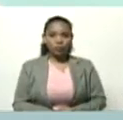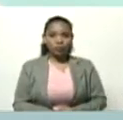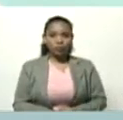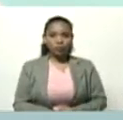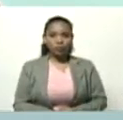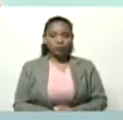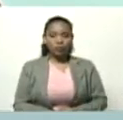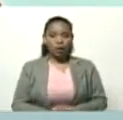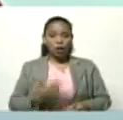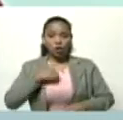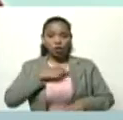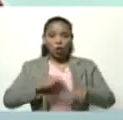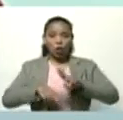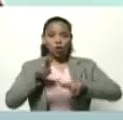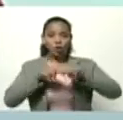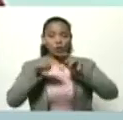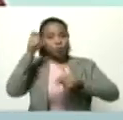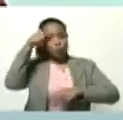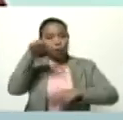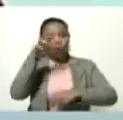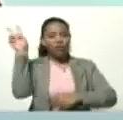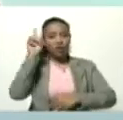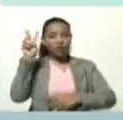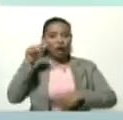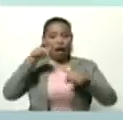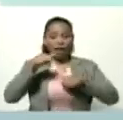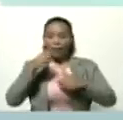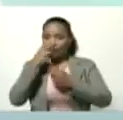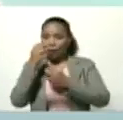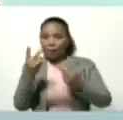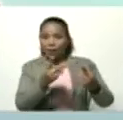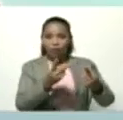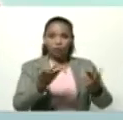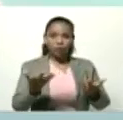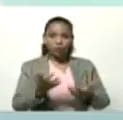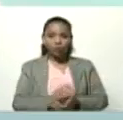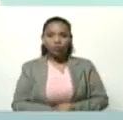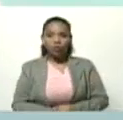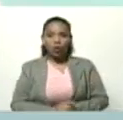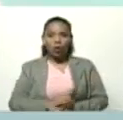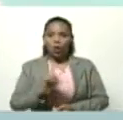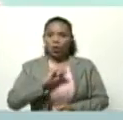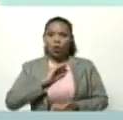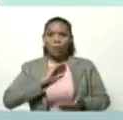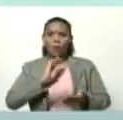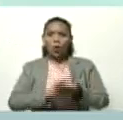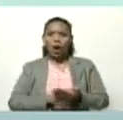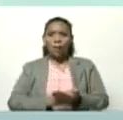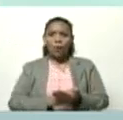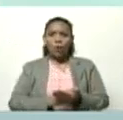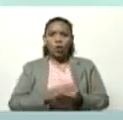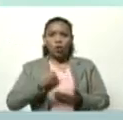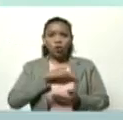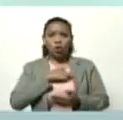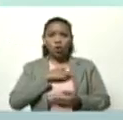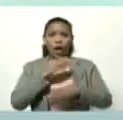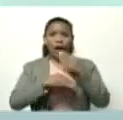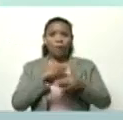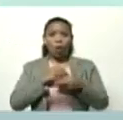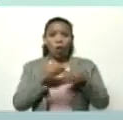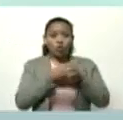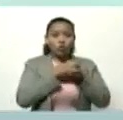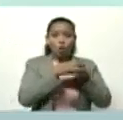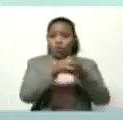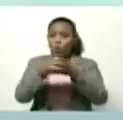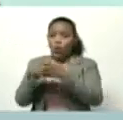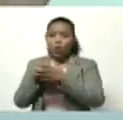Y lo construimos con el pueblo de Venezuela. Aquí son bienvenidos. No nos pongamos tampoco nosotros ni caigamos en el sectarismo. No